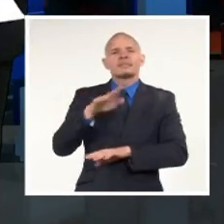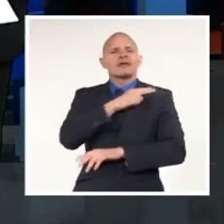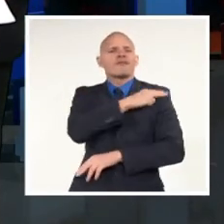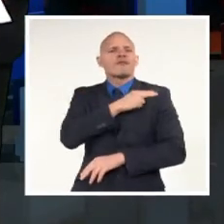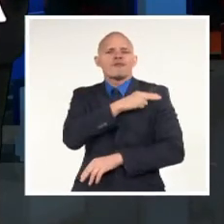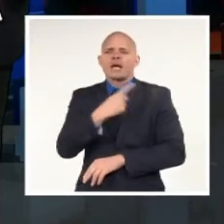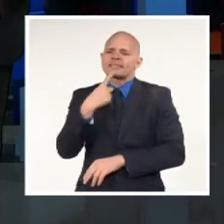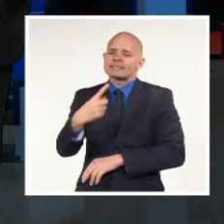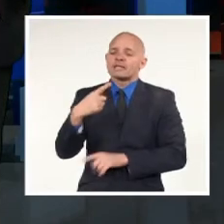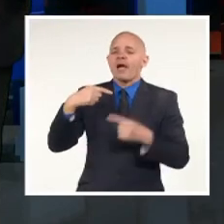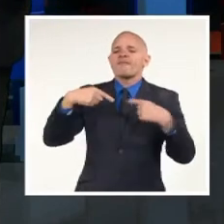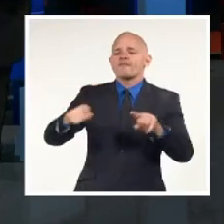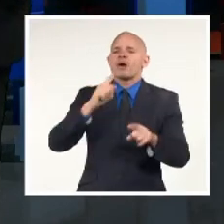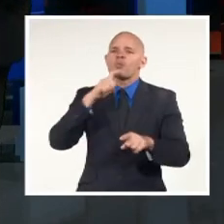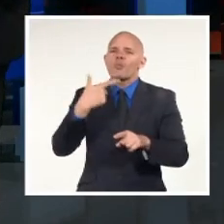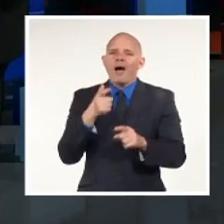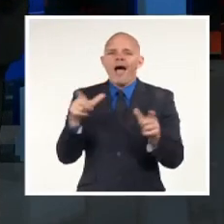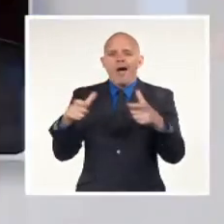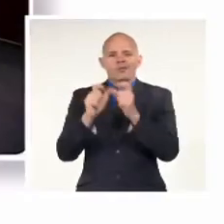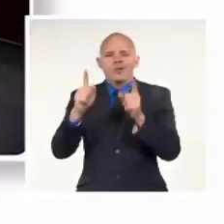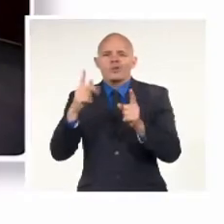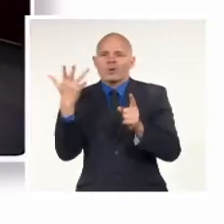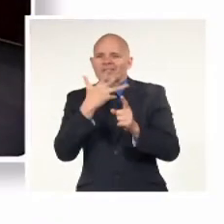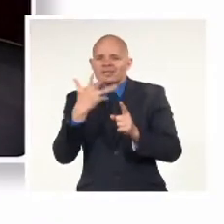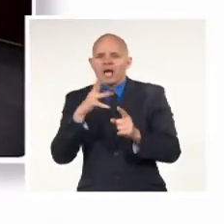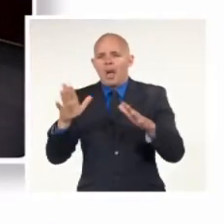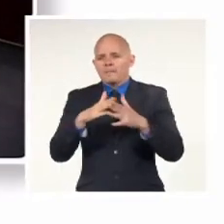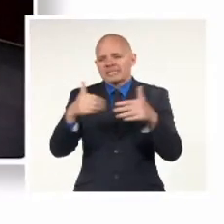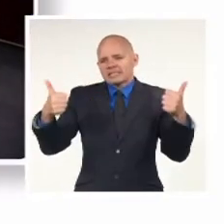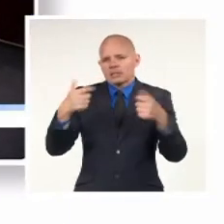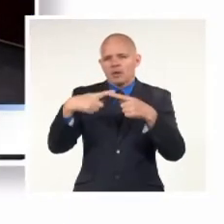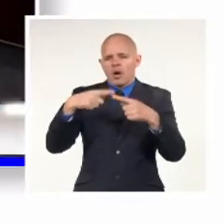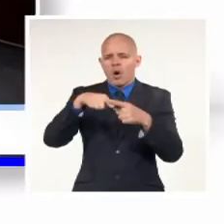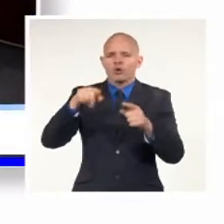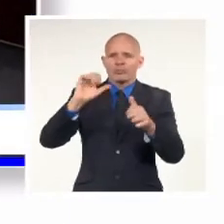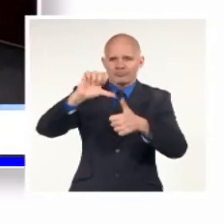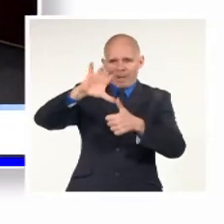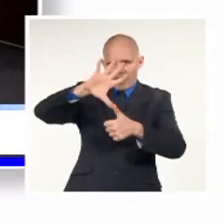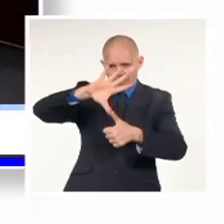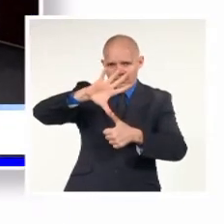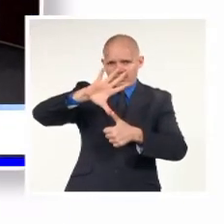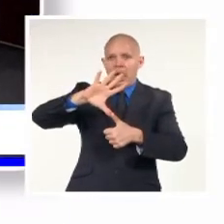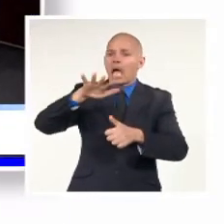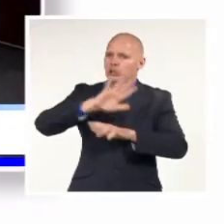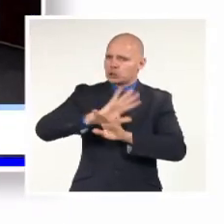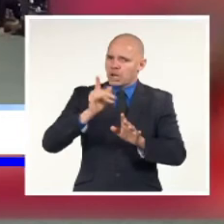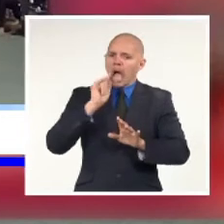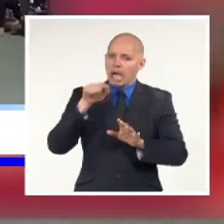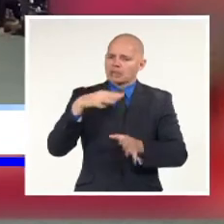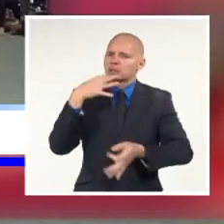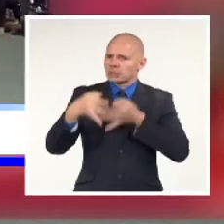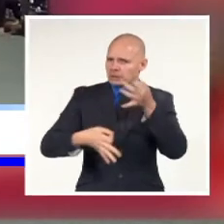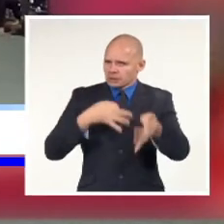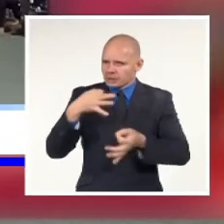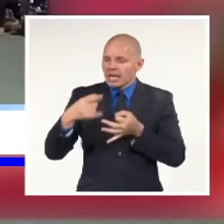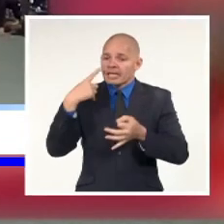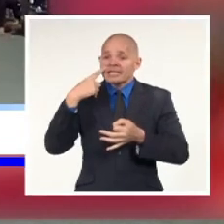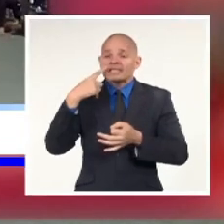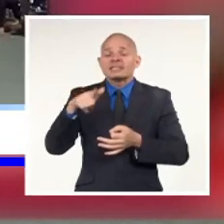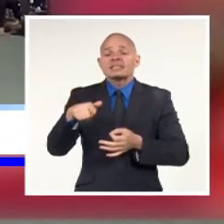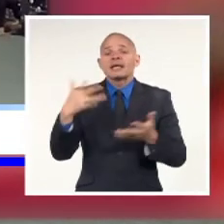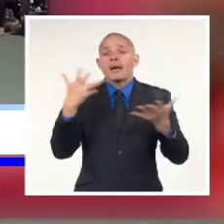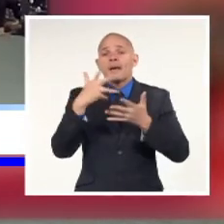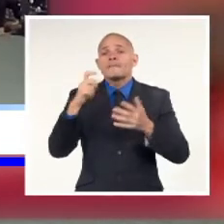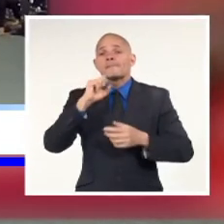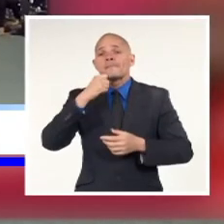sin cambios. Durante la conferencia matutina del presidente Andrés Manuel López Obrador, el canciller precisó que el arribo de Joe Biden será el domingo por